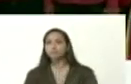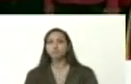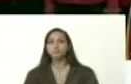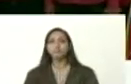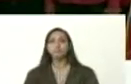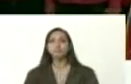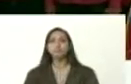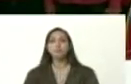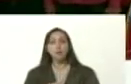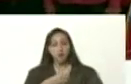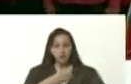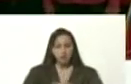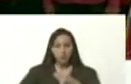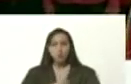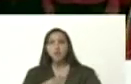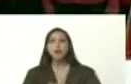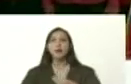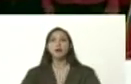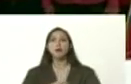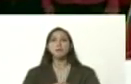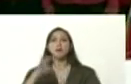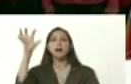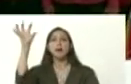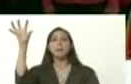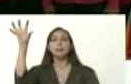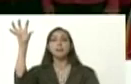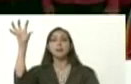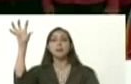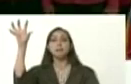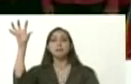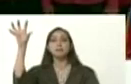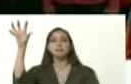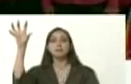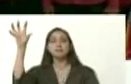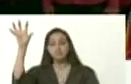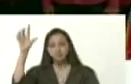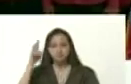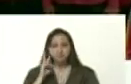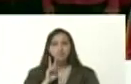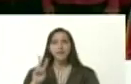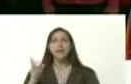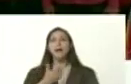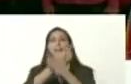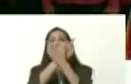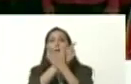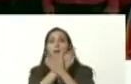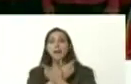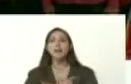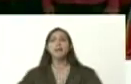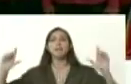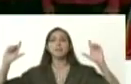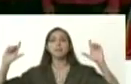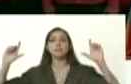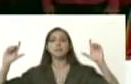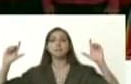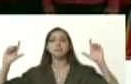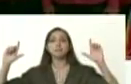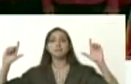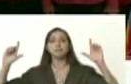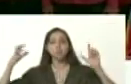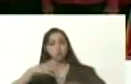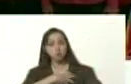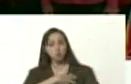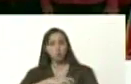hasta lograr que mi patria sea libre, independiente,